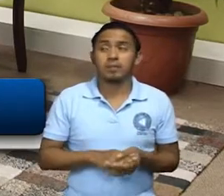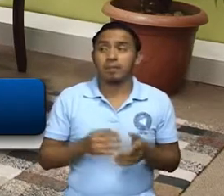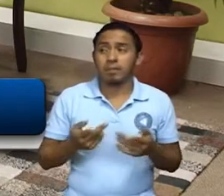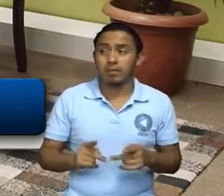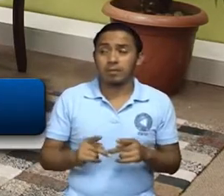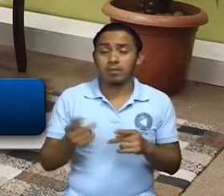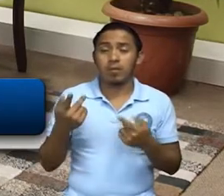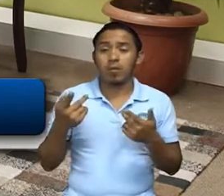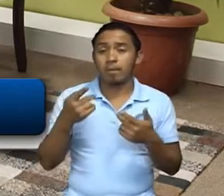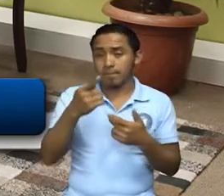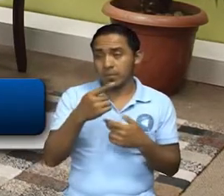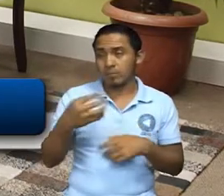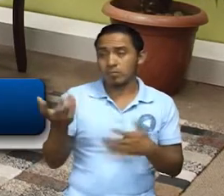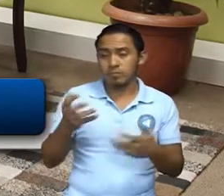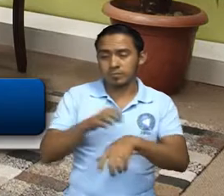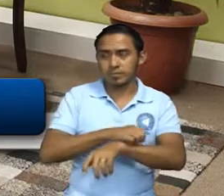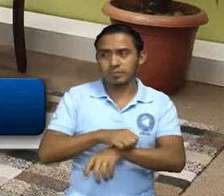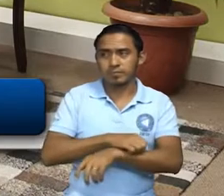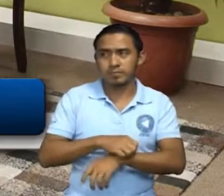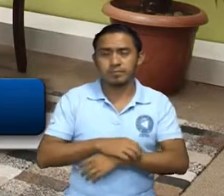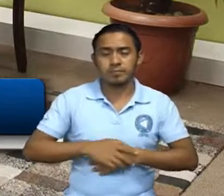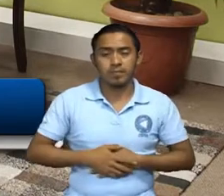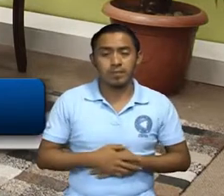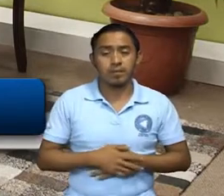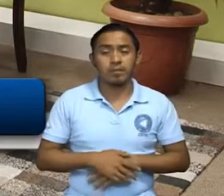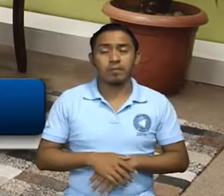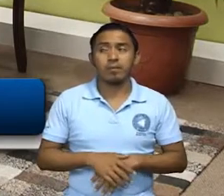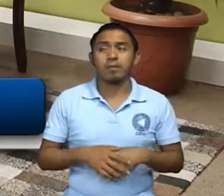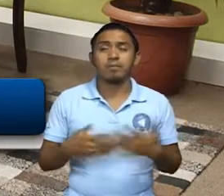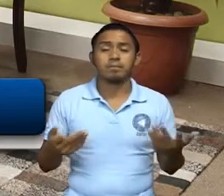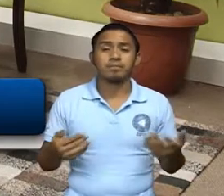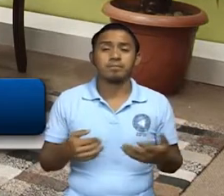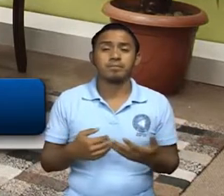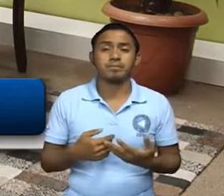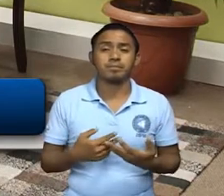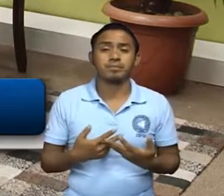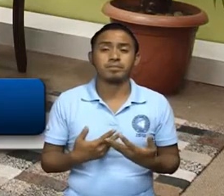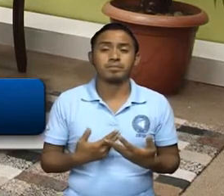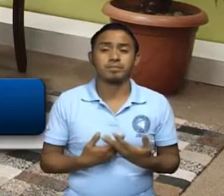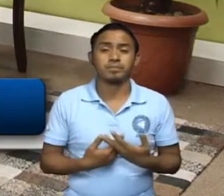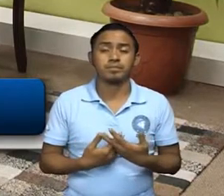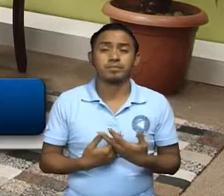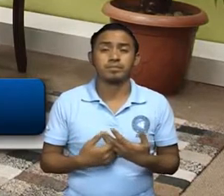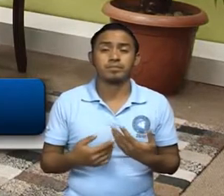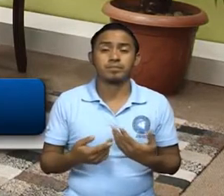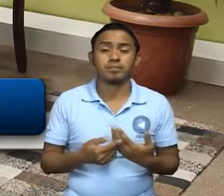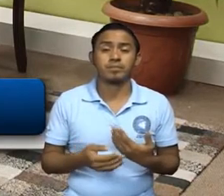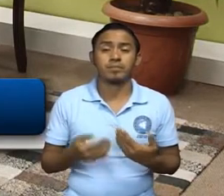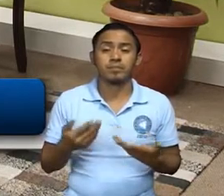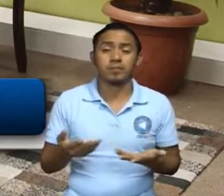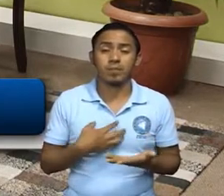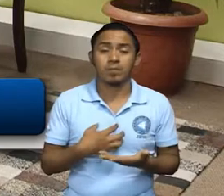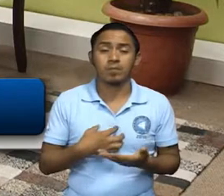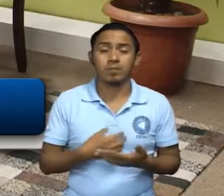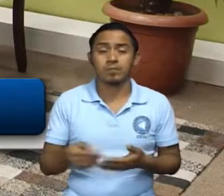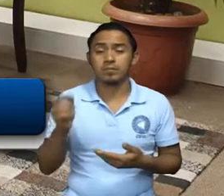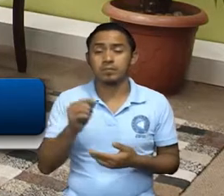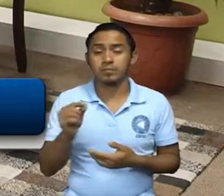persona alérgica. Como te digo, son personas que tienen son propensos a tener este tipo de